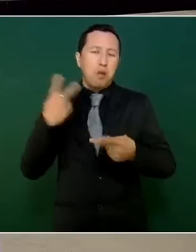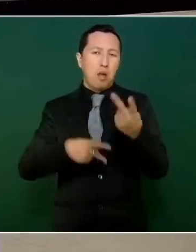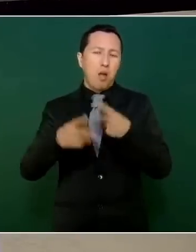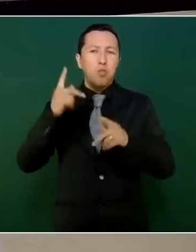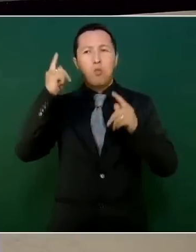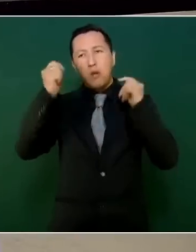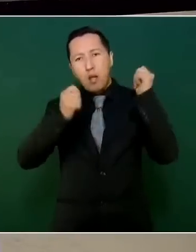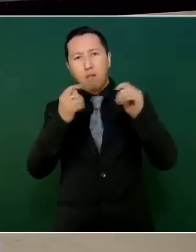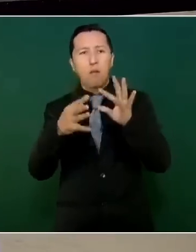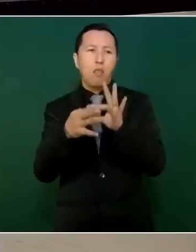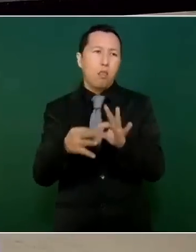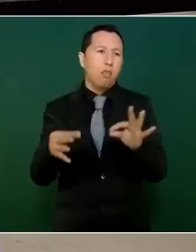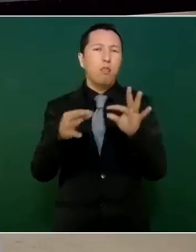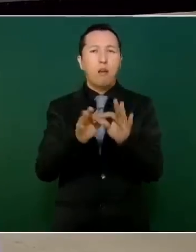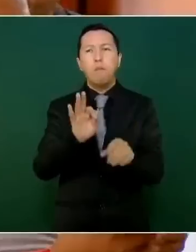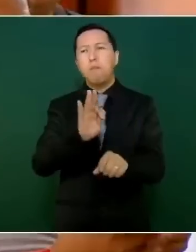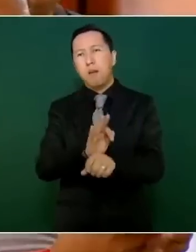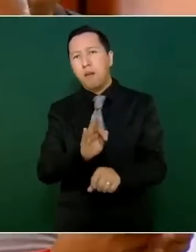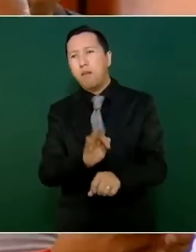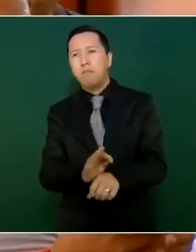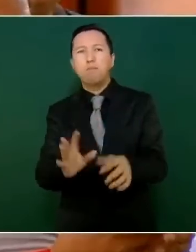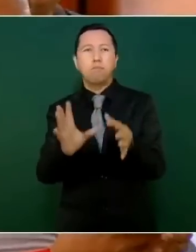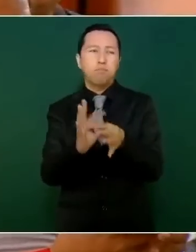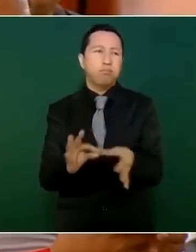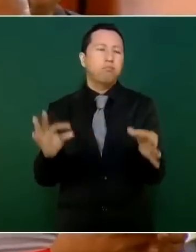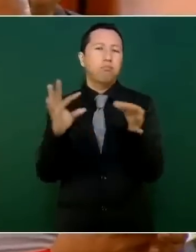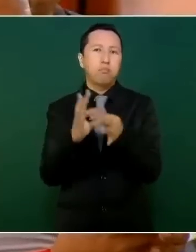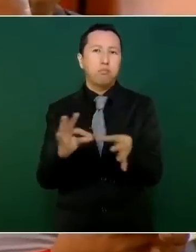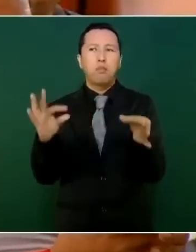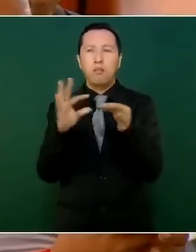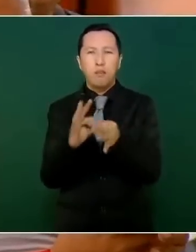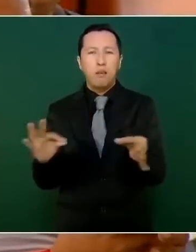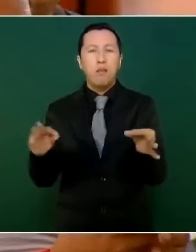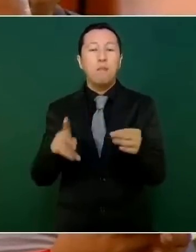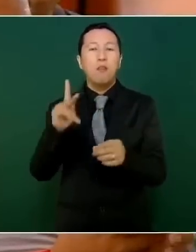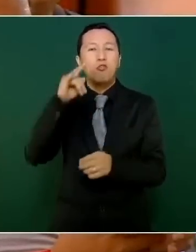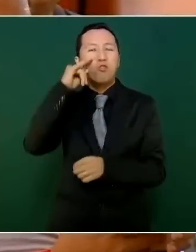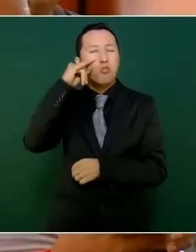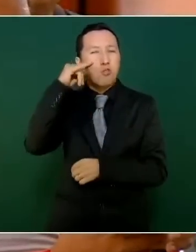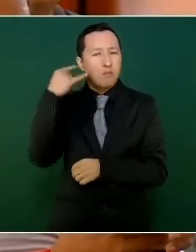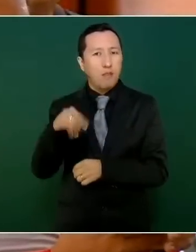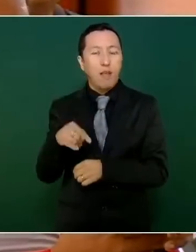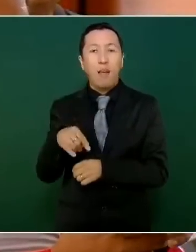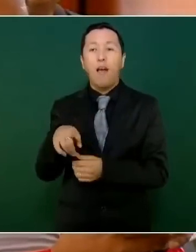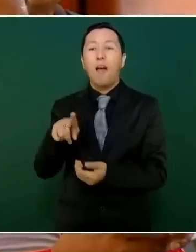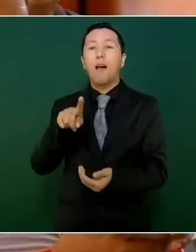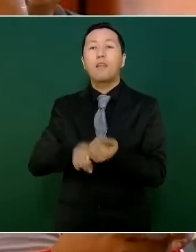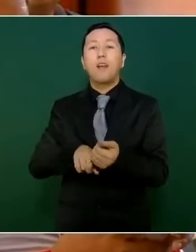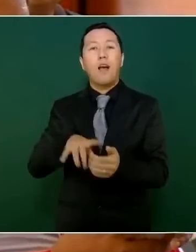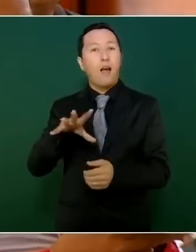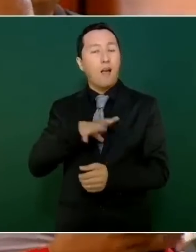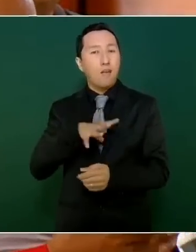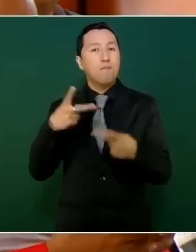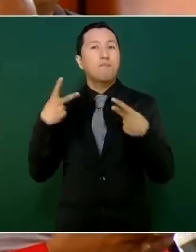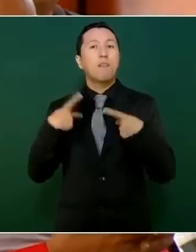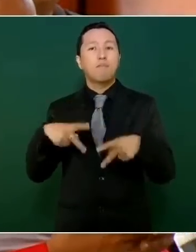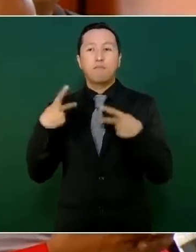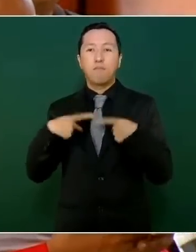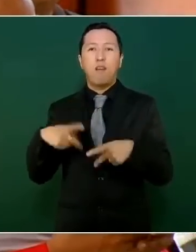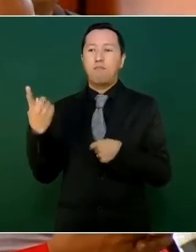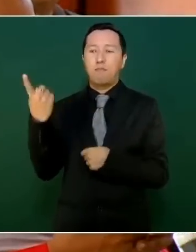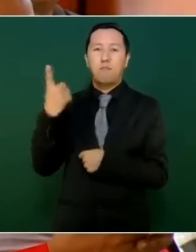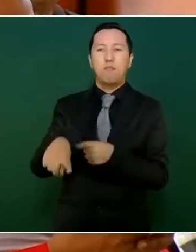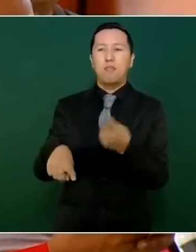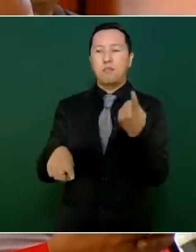repiten siempre. Pero abajo de eso hay esclavitud en trata de personas en Quintana Roo. Hay esclavitud